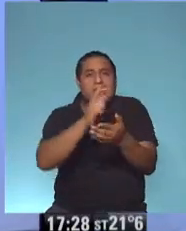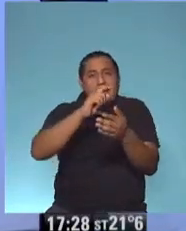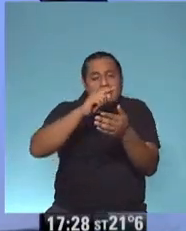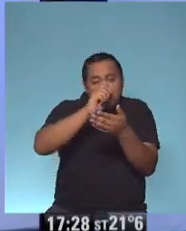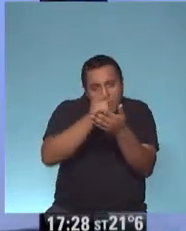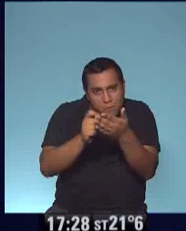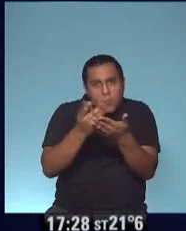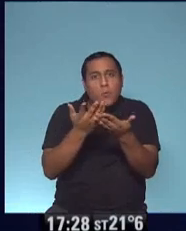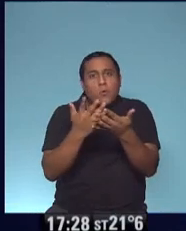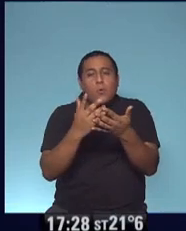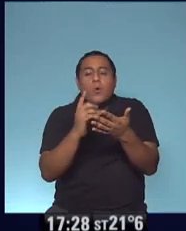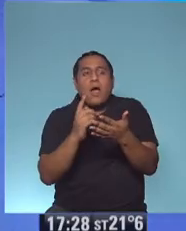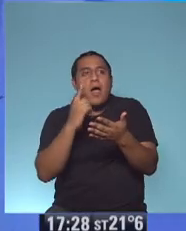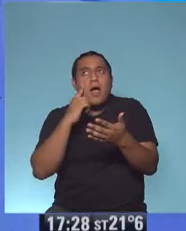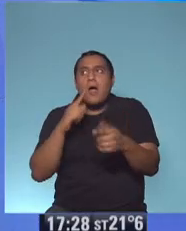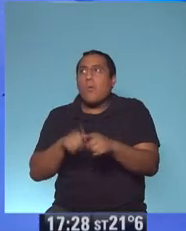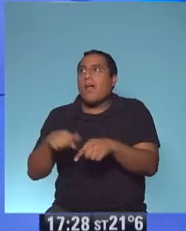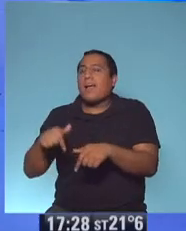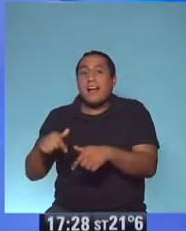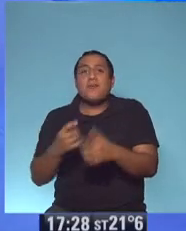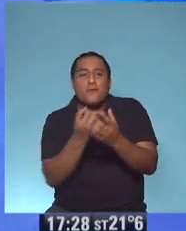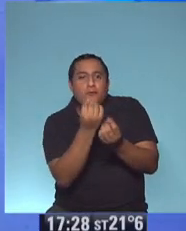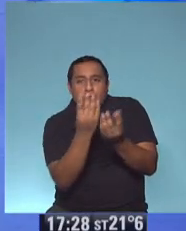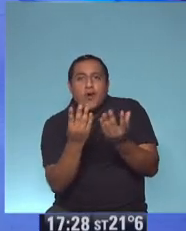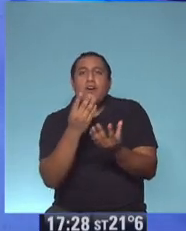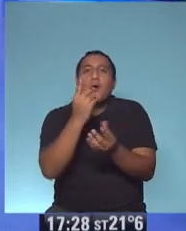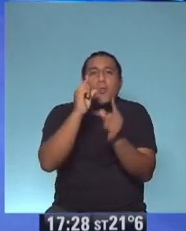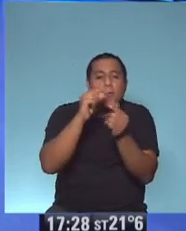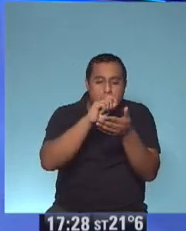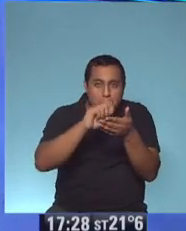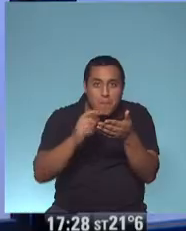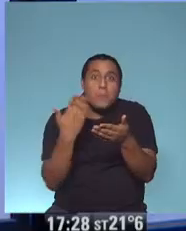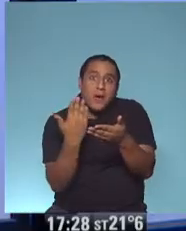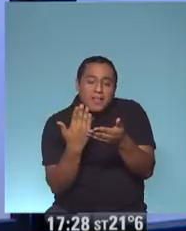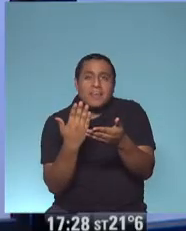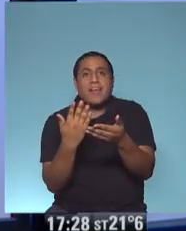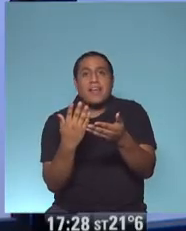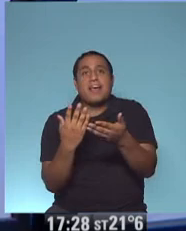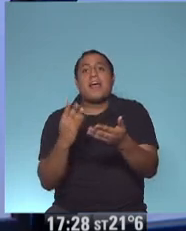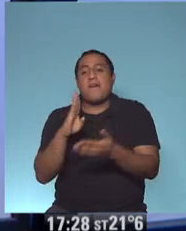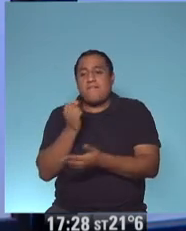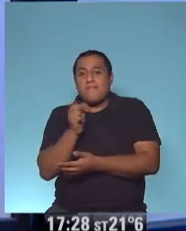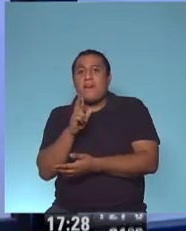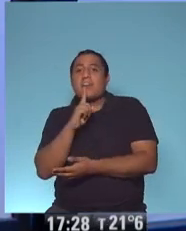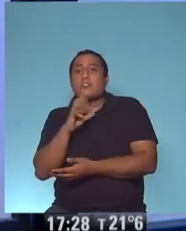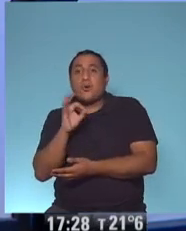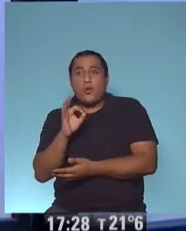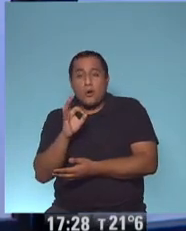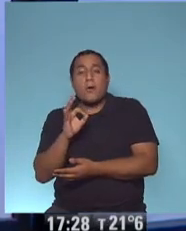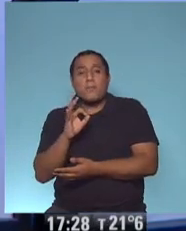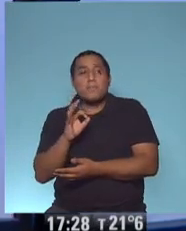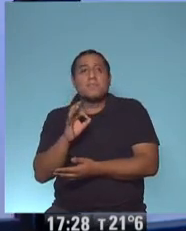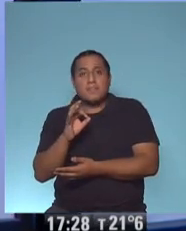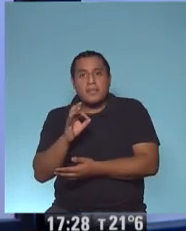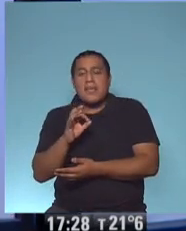dibujitos. ¿Cómo plantas, flores, números? Bartolo palmoteó 7 veces